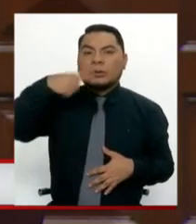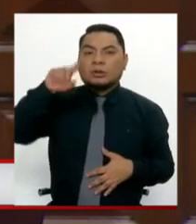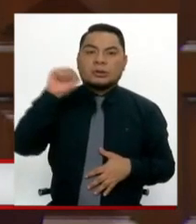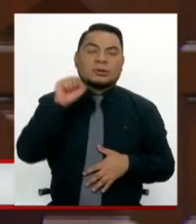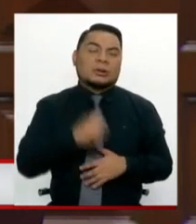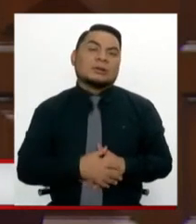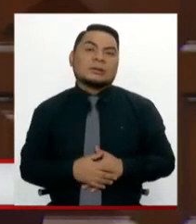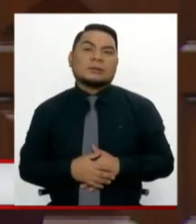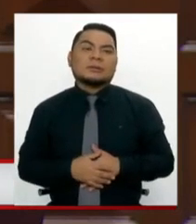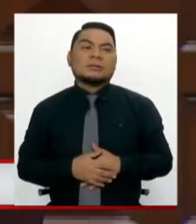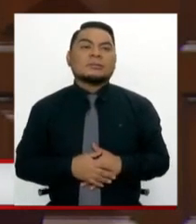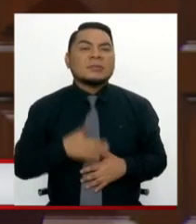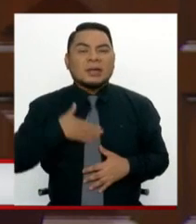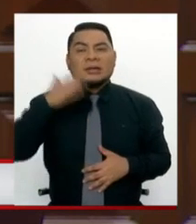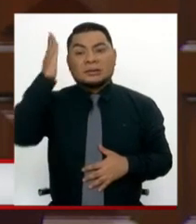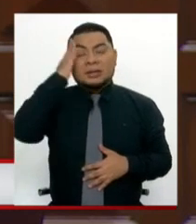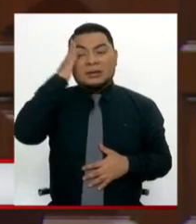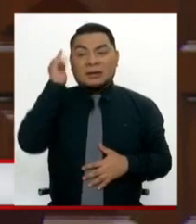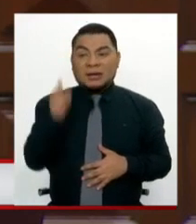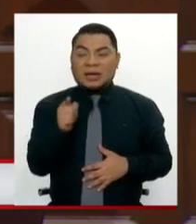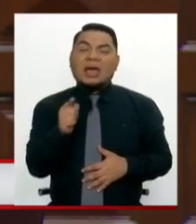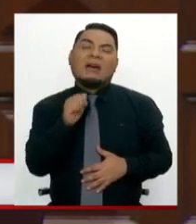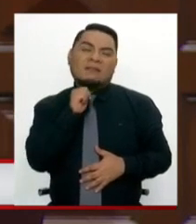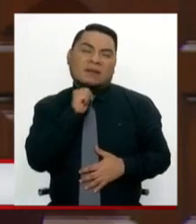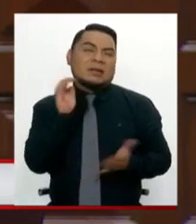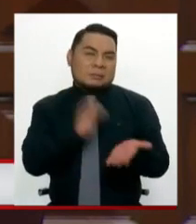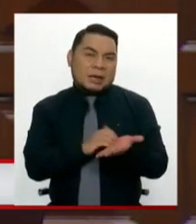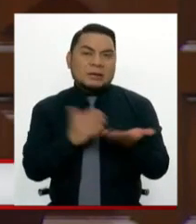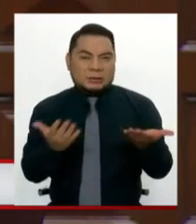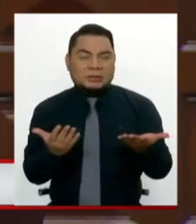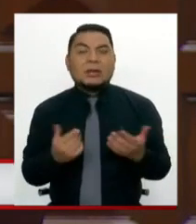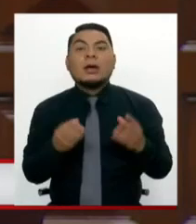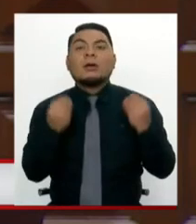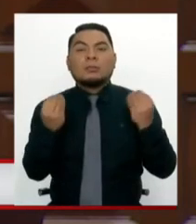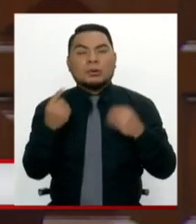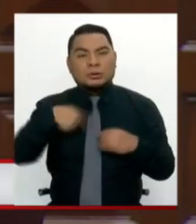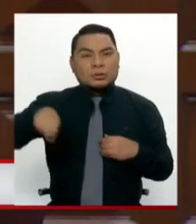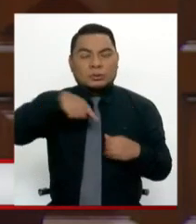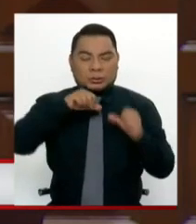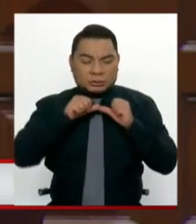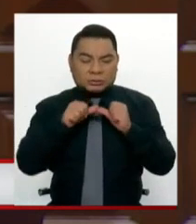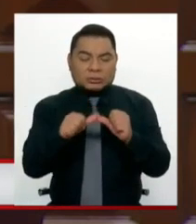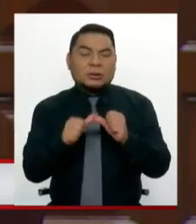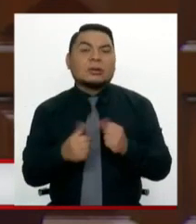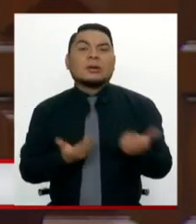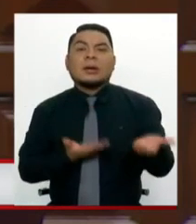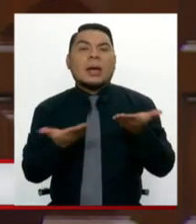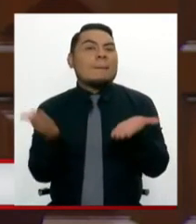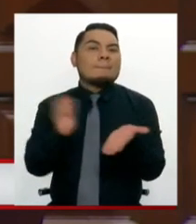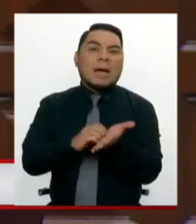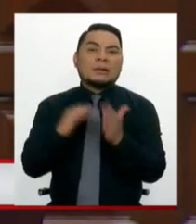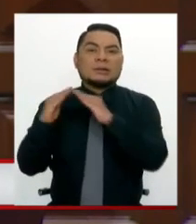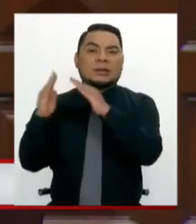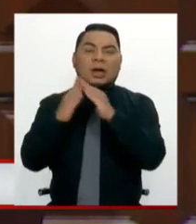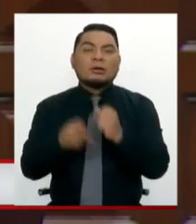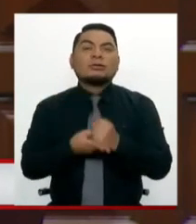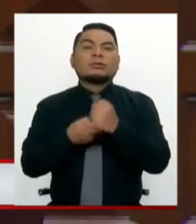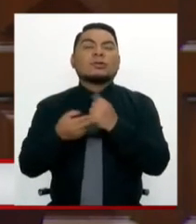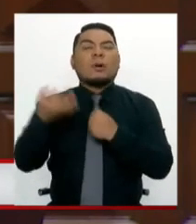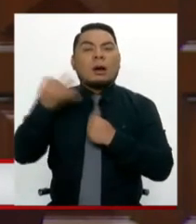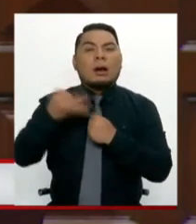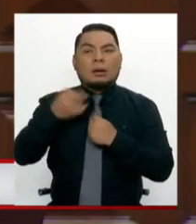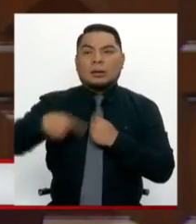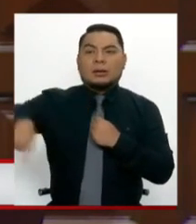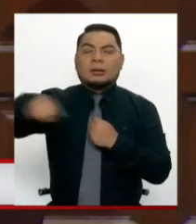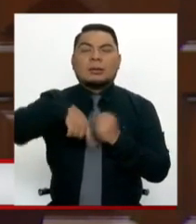soles. Sabemos que esto no es suficiente. Por esto, vamos a continuar llevando más viviendas seguras y de calidad